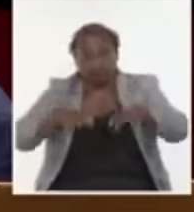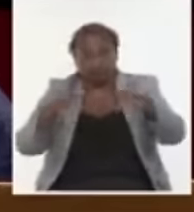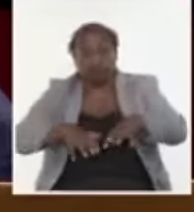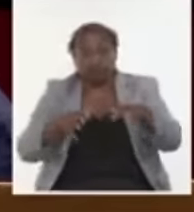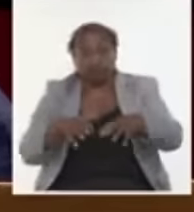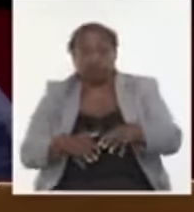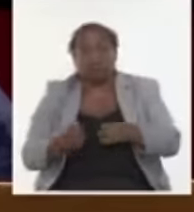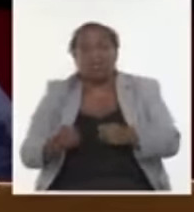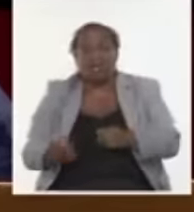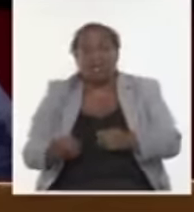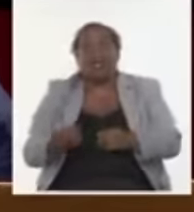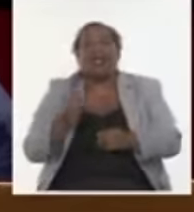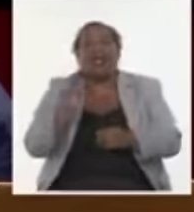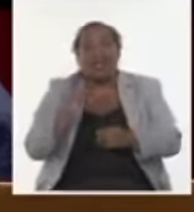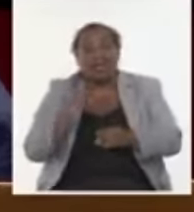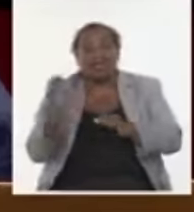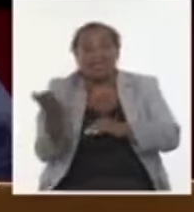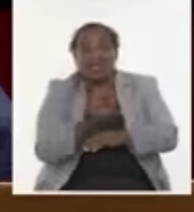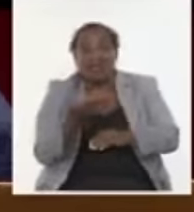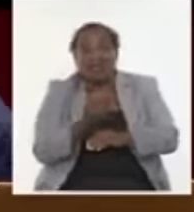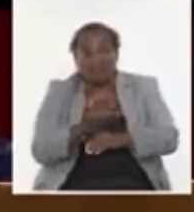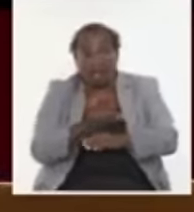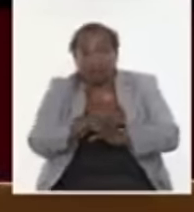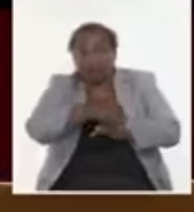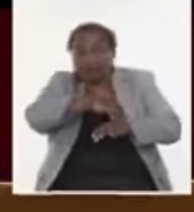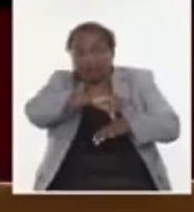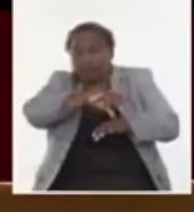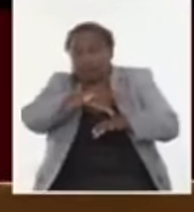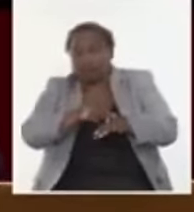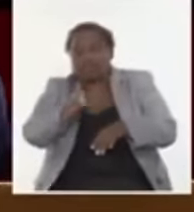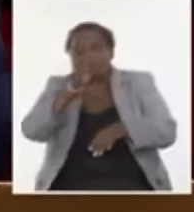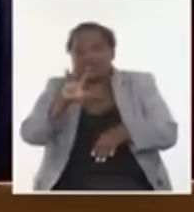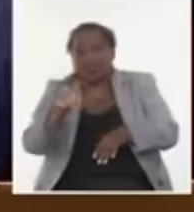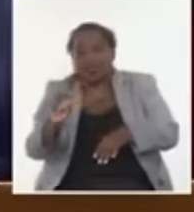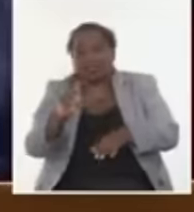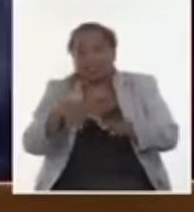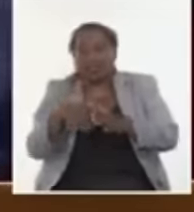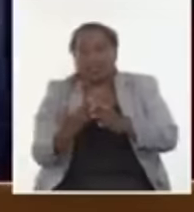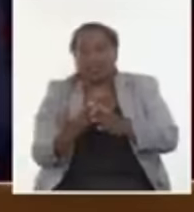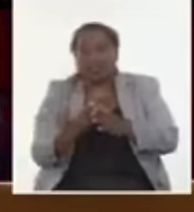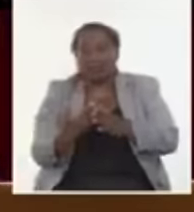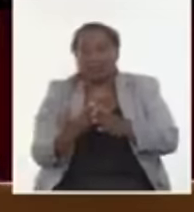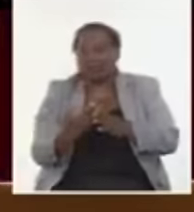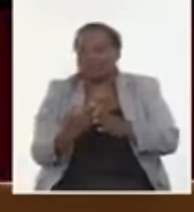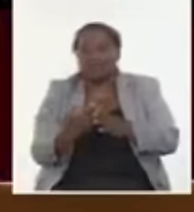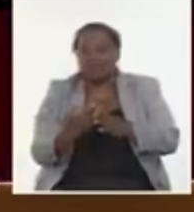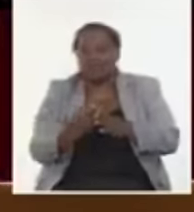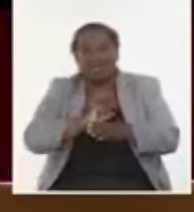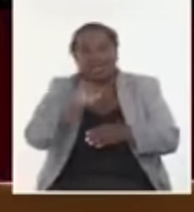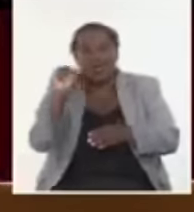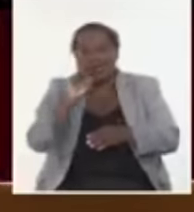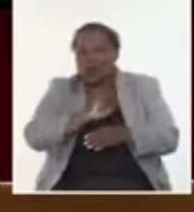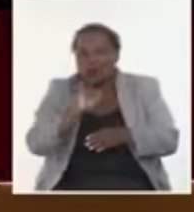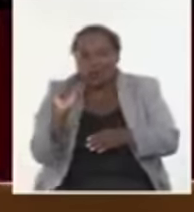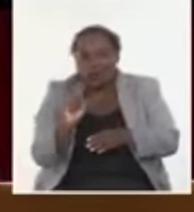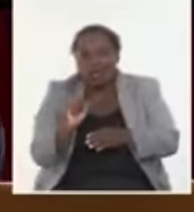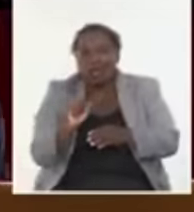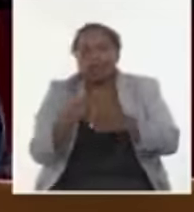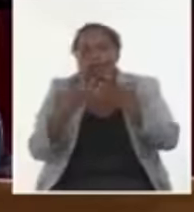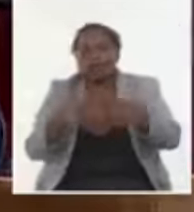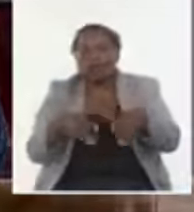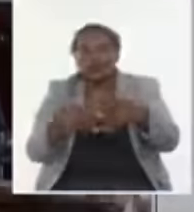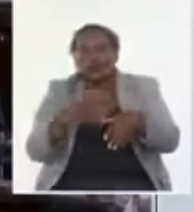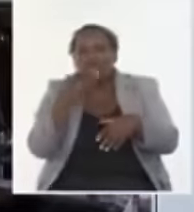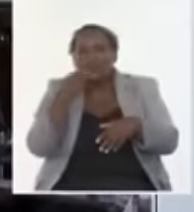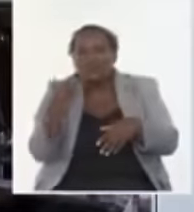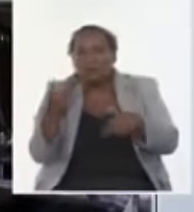durado más de 150 días y no se logró la producción de azúcar que teníamos planificada para satisfacer